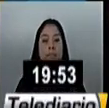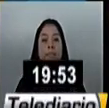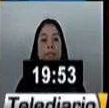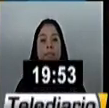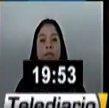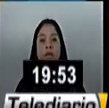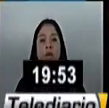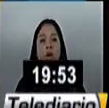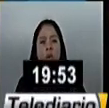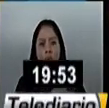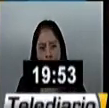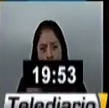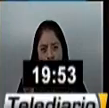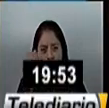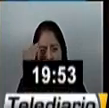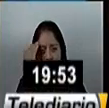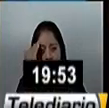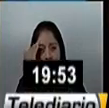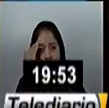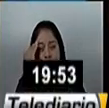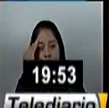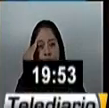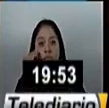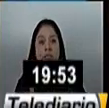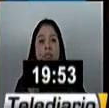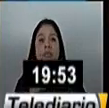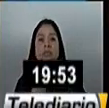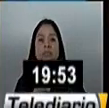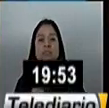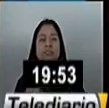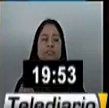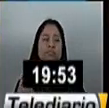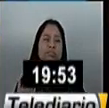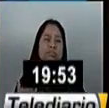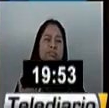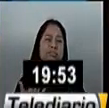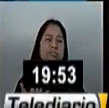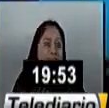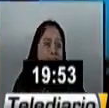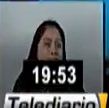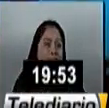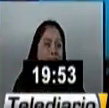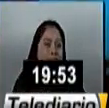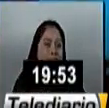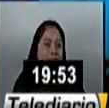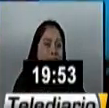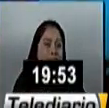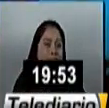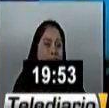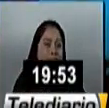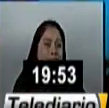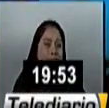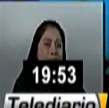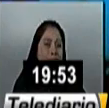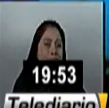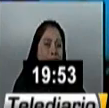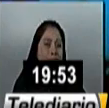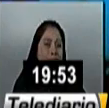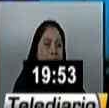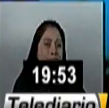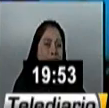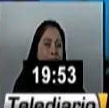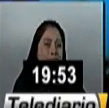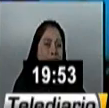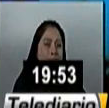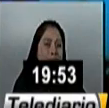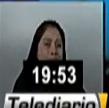como ustedes saben tras un periodo oscuro y decadente en el que méxico